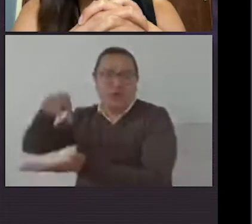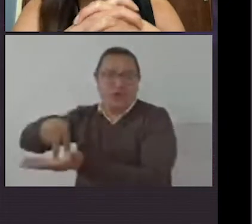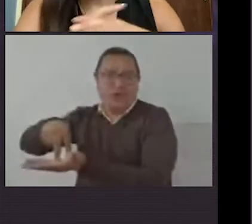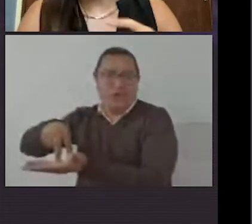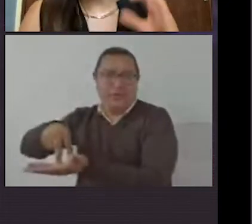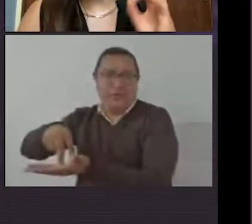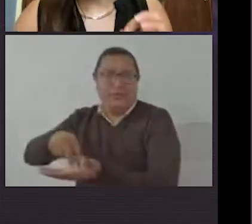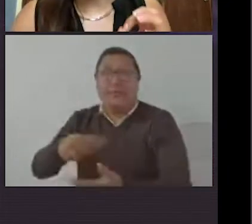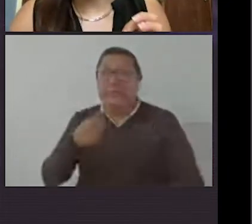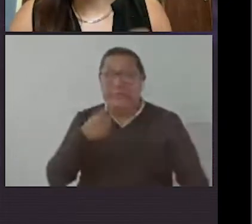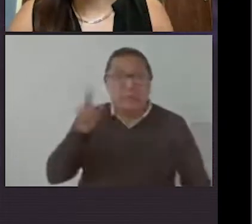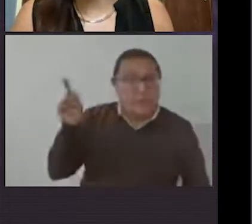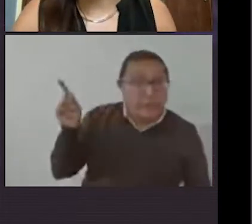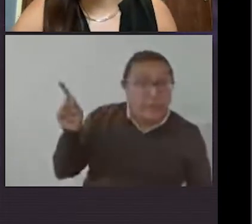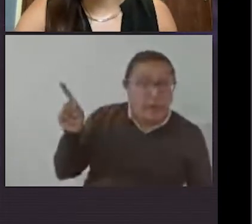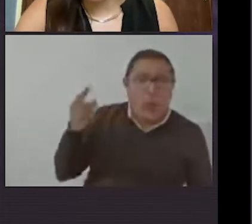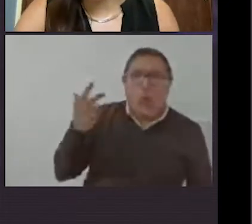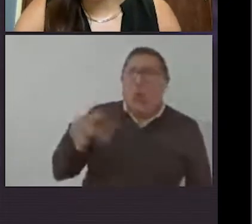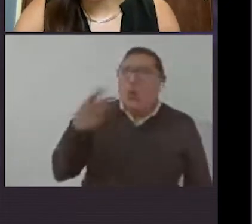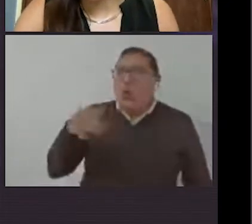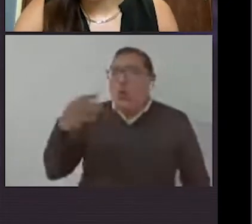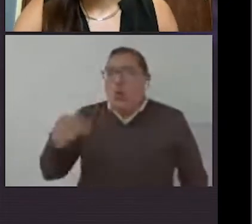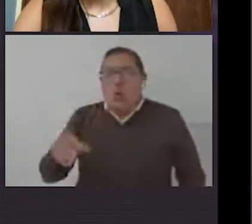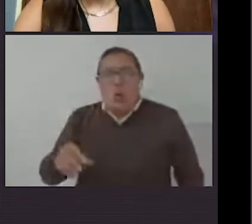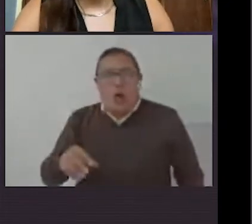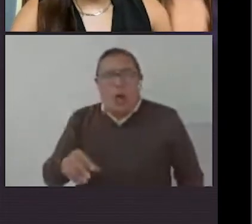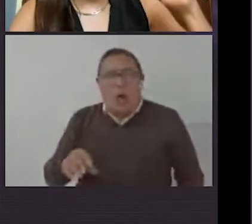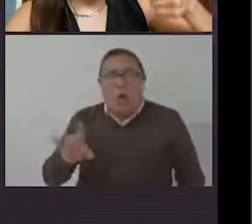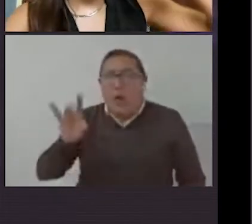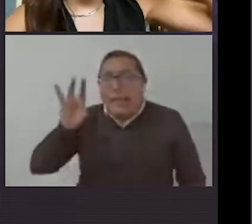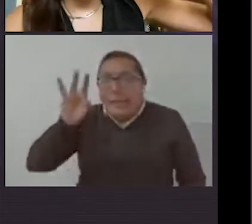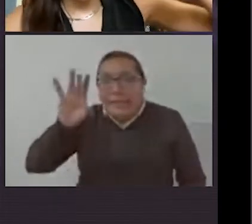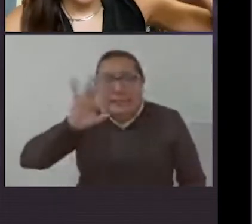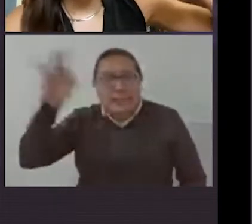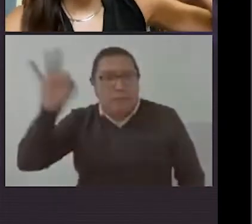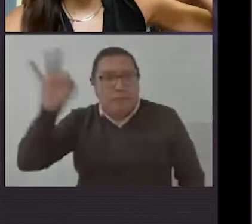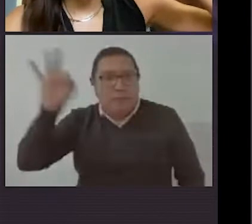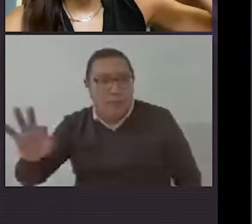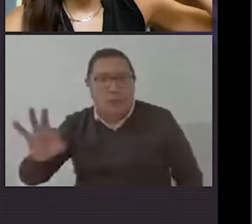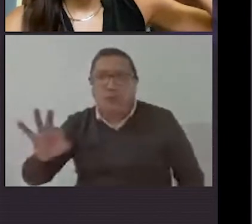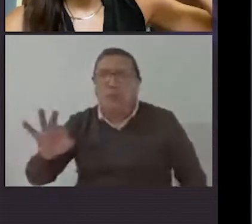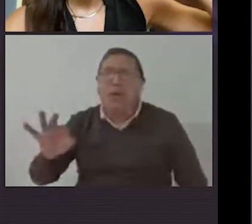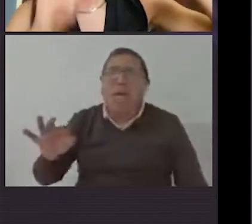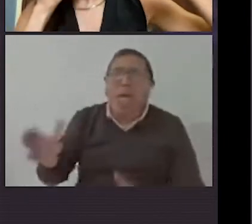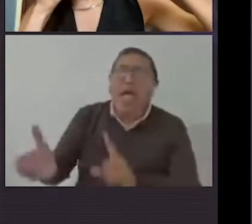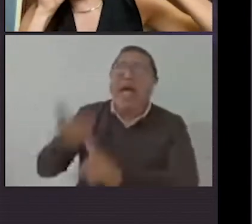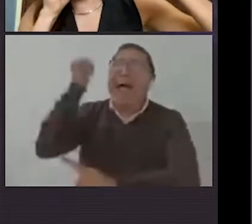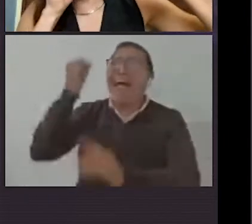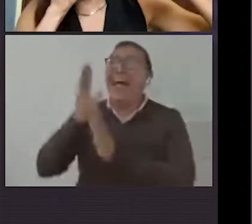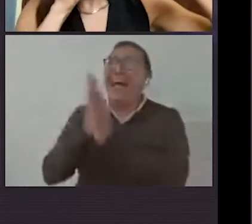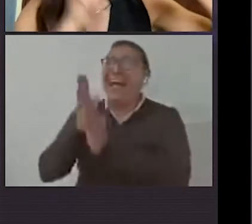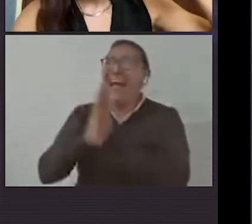Imagínense, solamente 15% de nuestro éxito depende de lo que estudiamos,